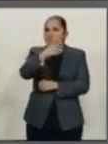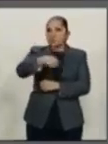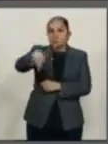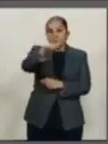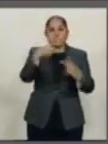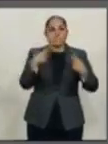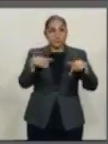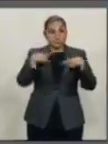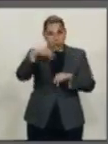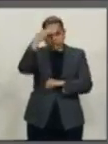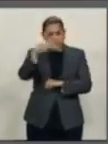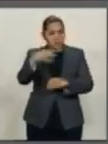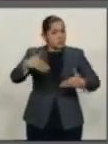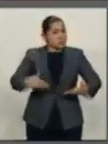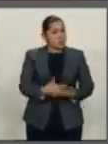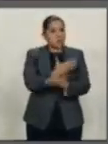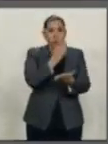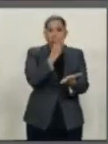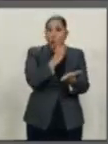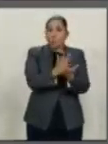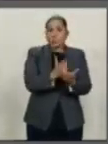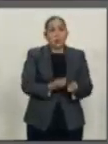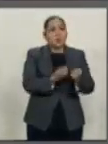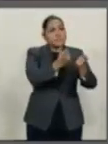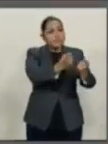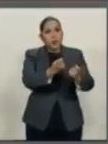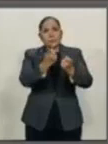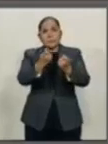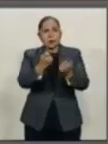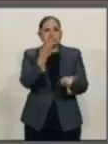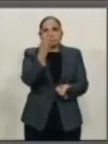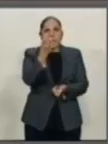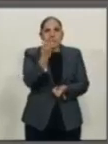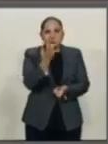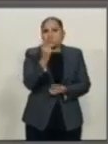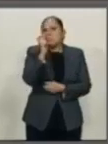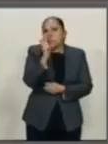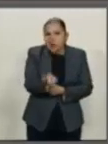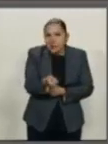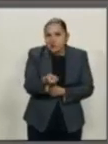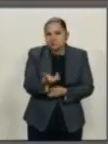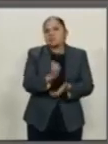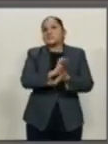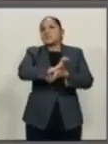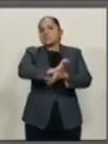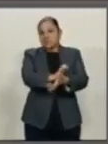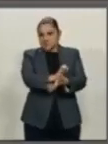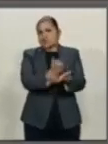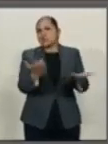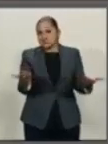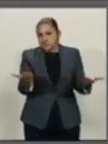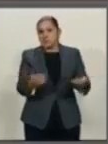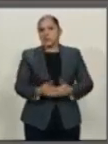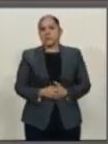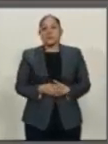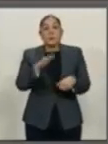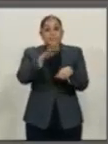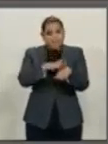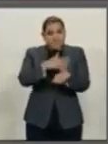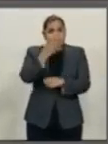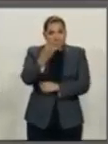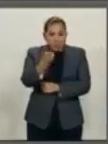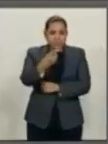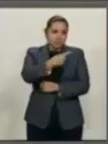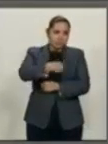por nacimiento, donde volvemos nuevamente a la discriminación. En este sentido, los legisladores y